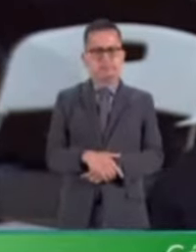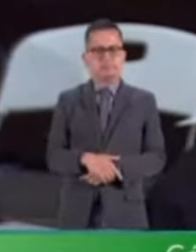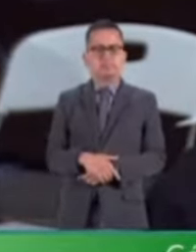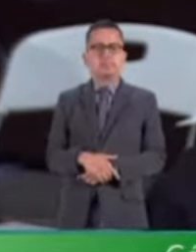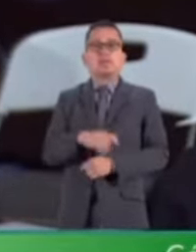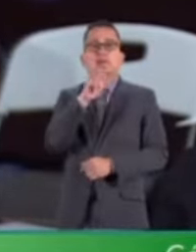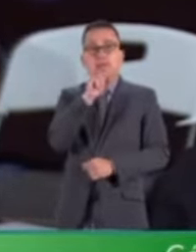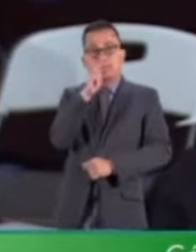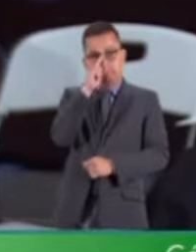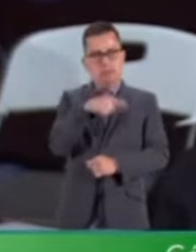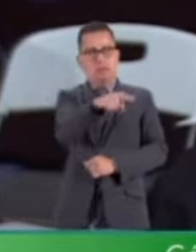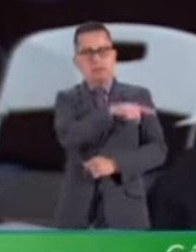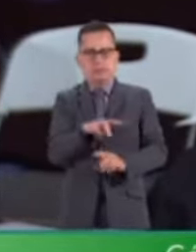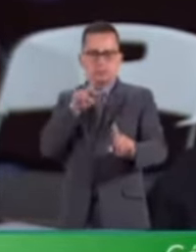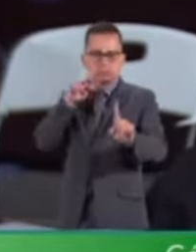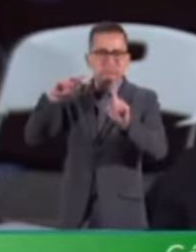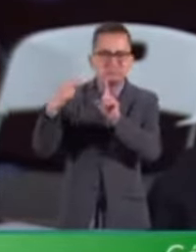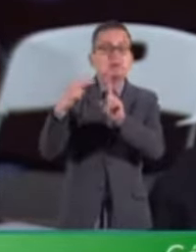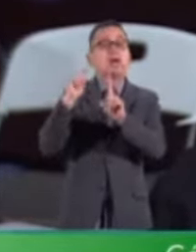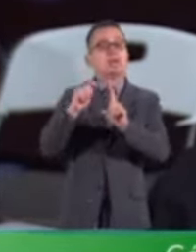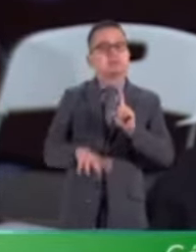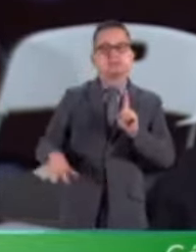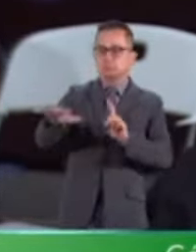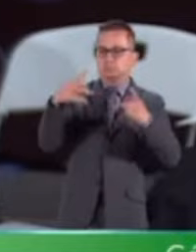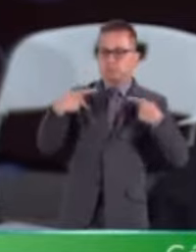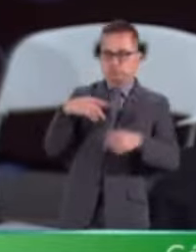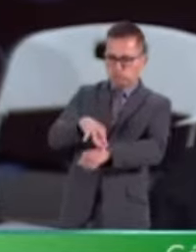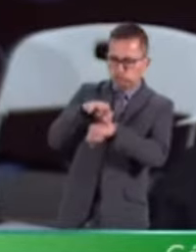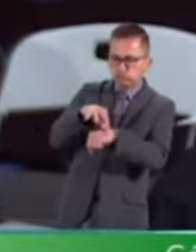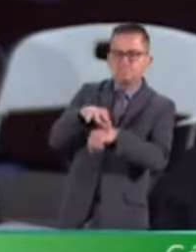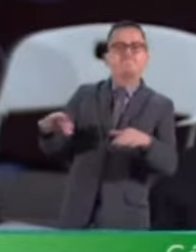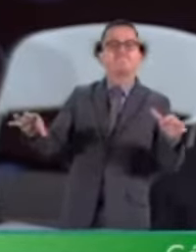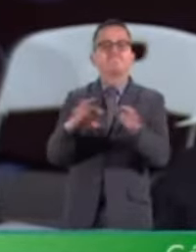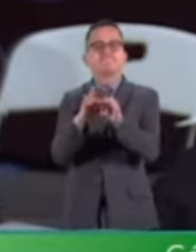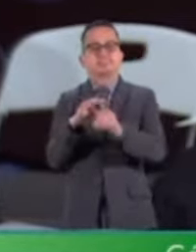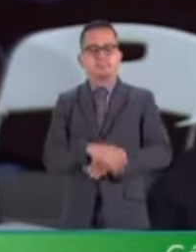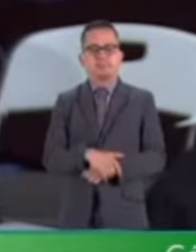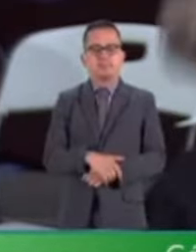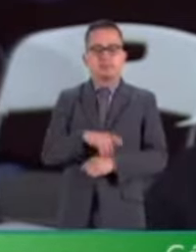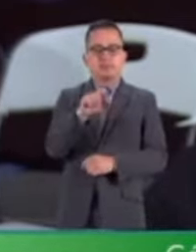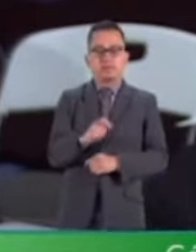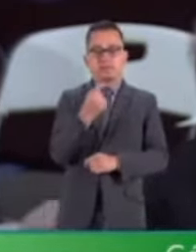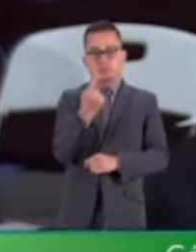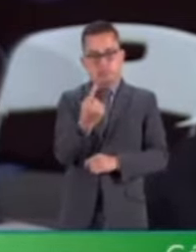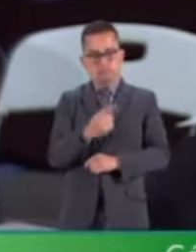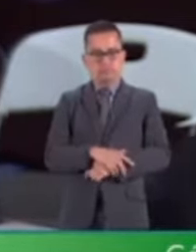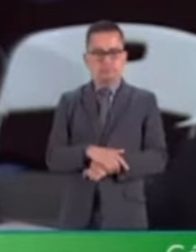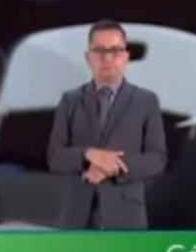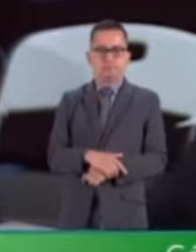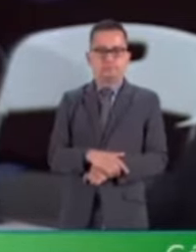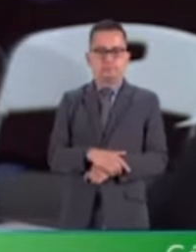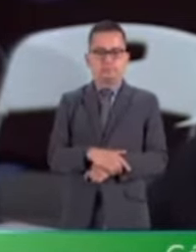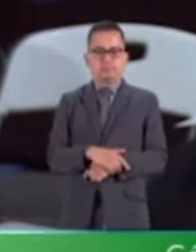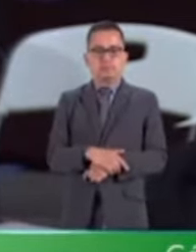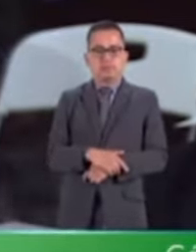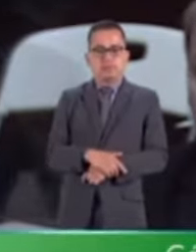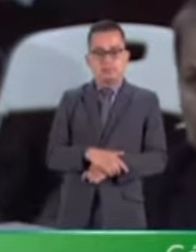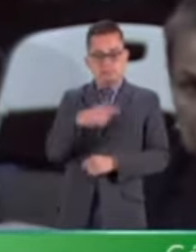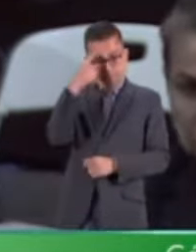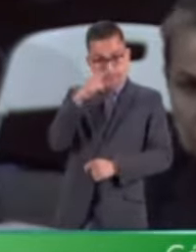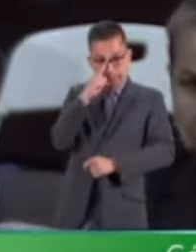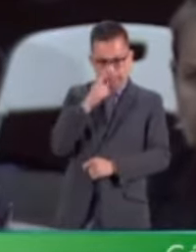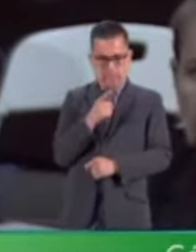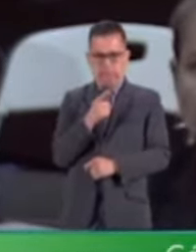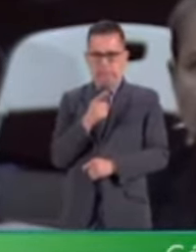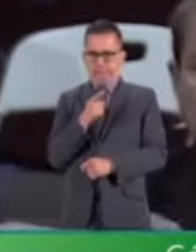con percepción de la realidad social. Vigésimo primero, la mejor forma de blindar